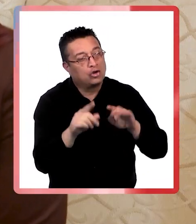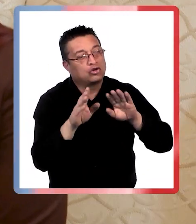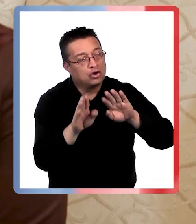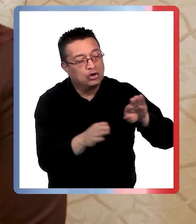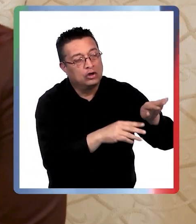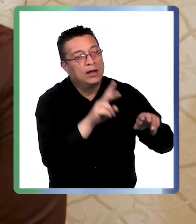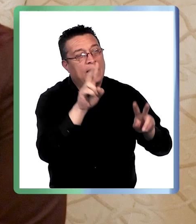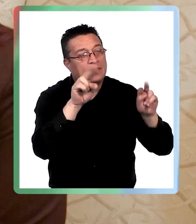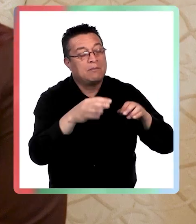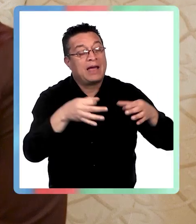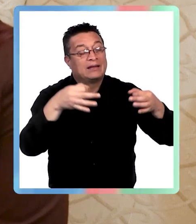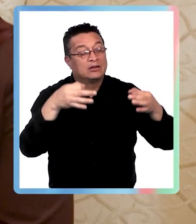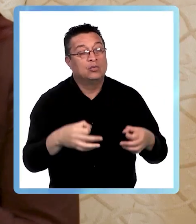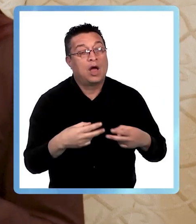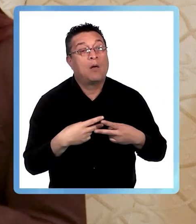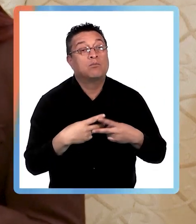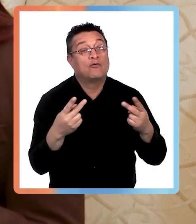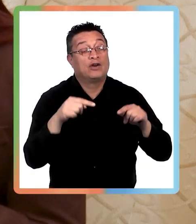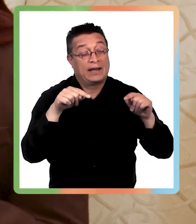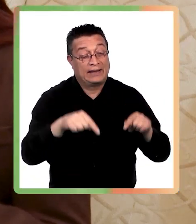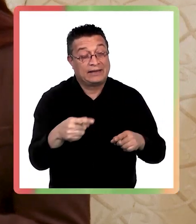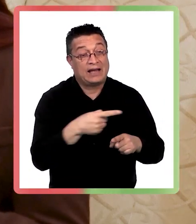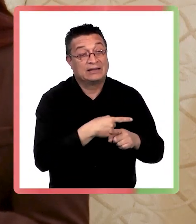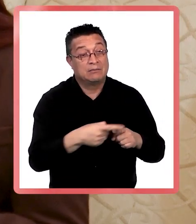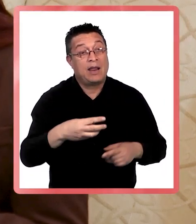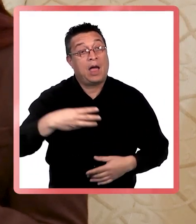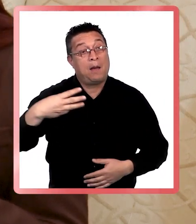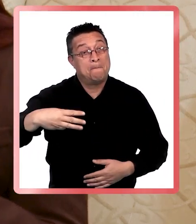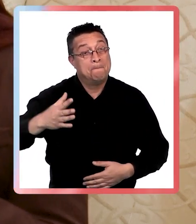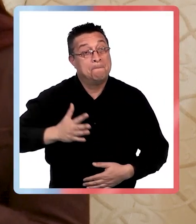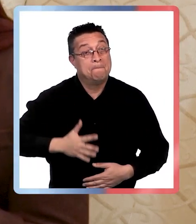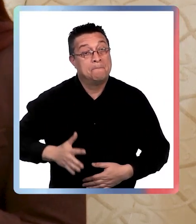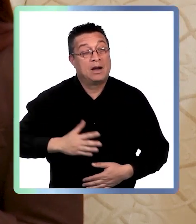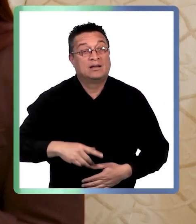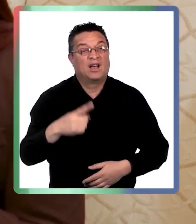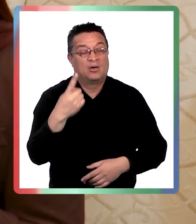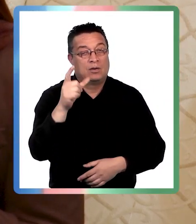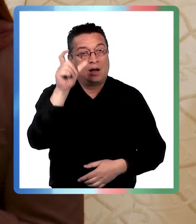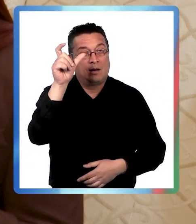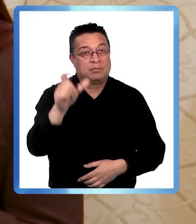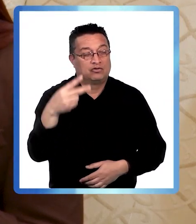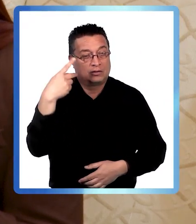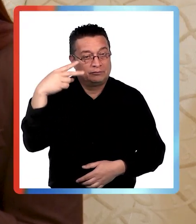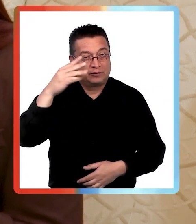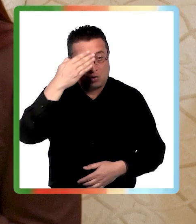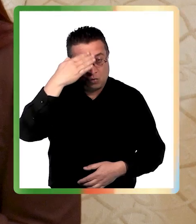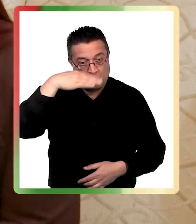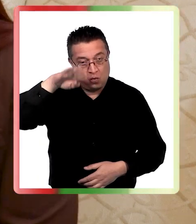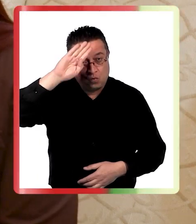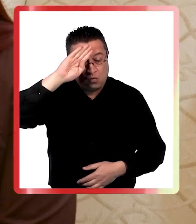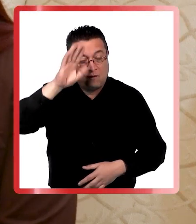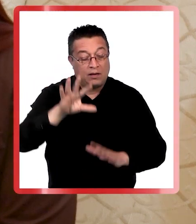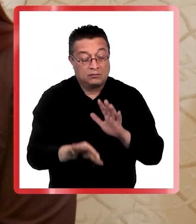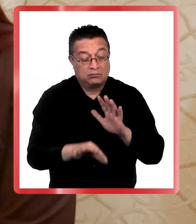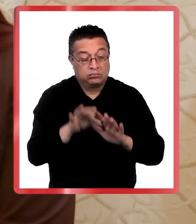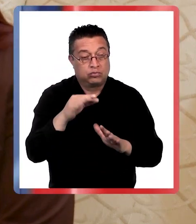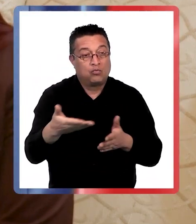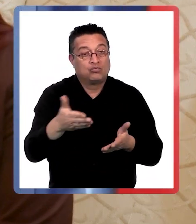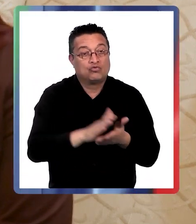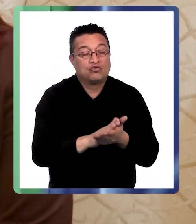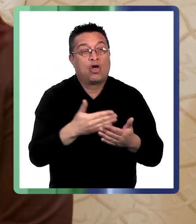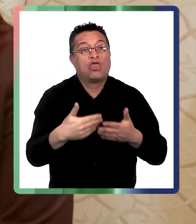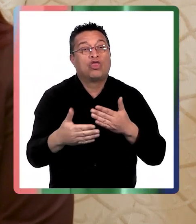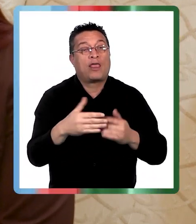que también tienen que ver con seguridad pública, esta semana, el martes, un migrante de nacionalidad cubana fue hallado muerto